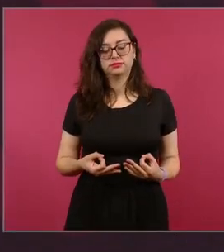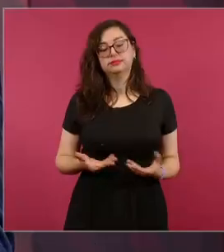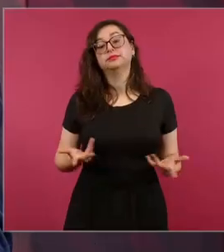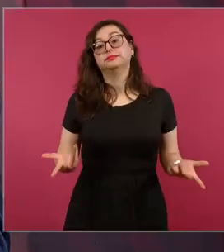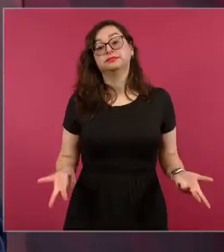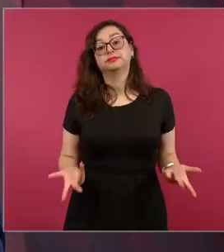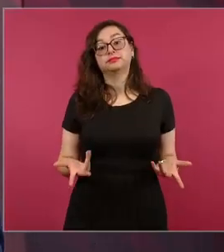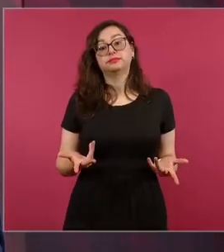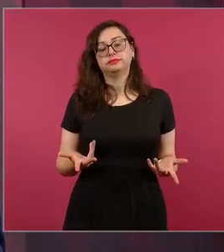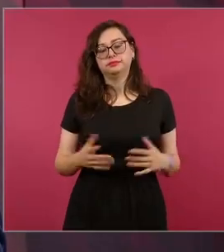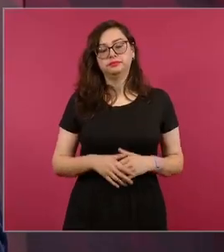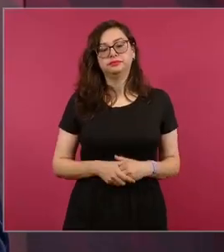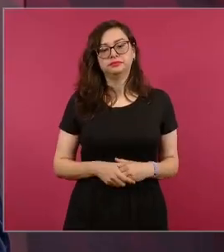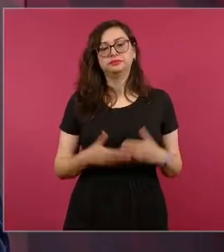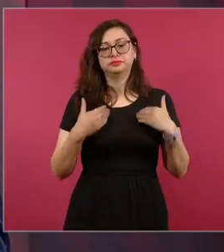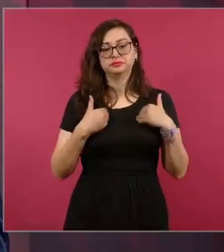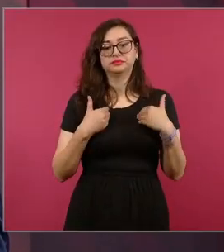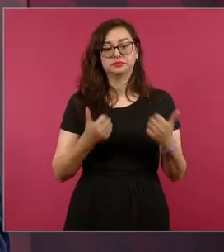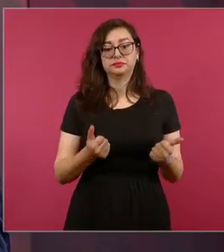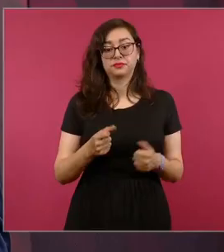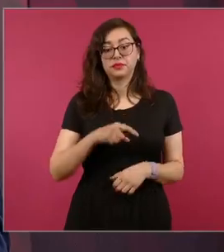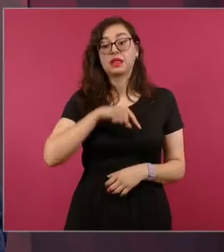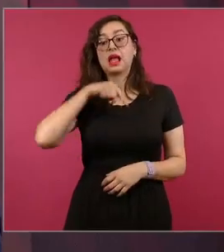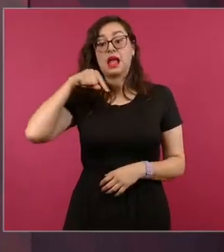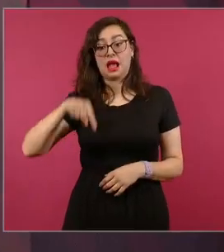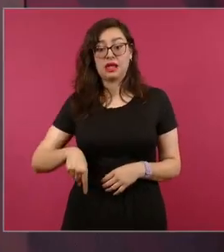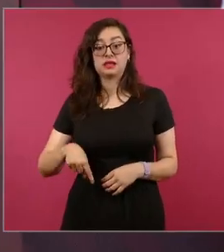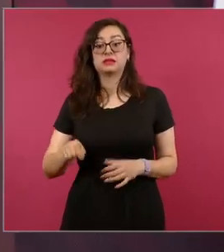el periódico Reforma, ¿no? También con... Ese ya,